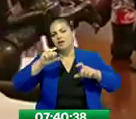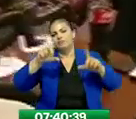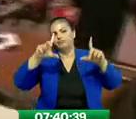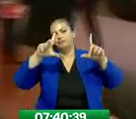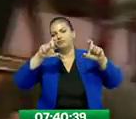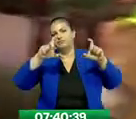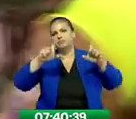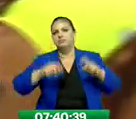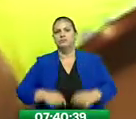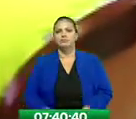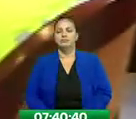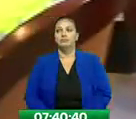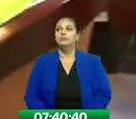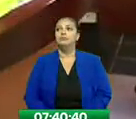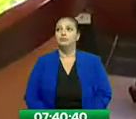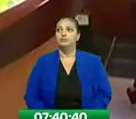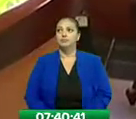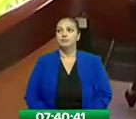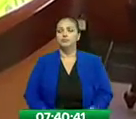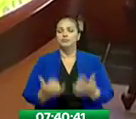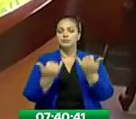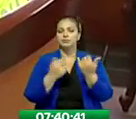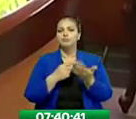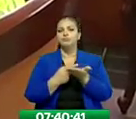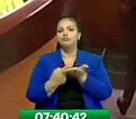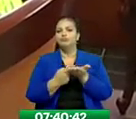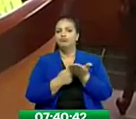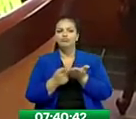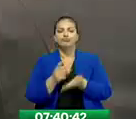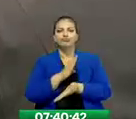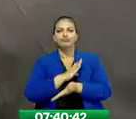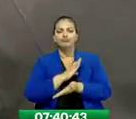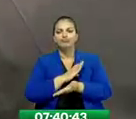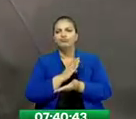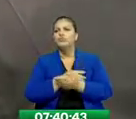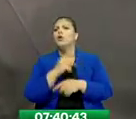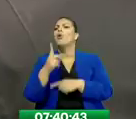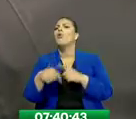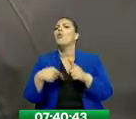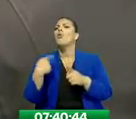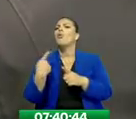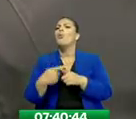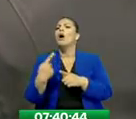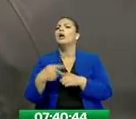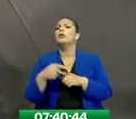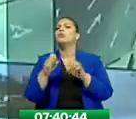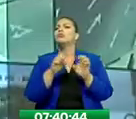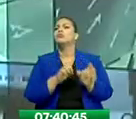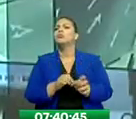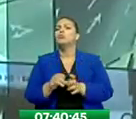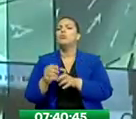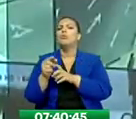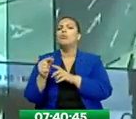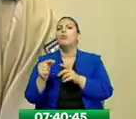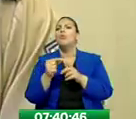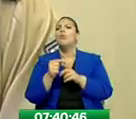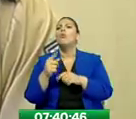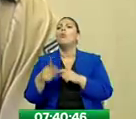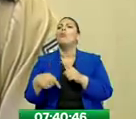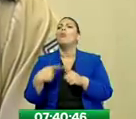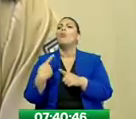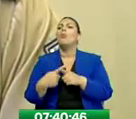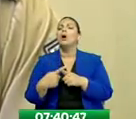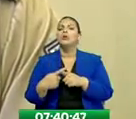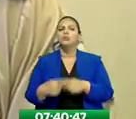De aquí, están a una reunión técnica para evaluar la fecha en la que instalarán el software y su posterior activación. La base